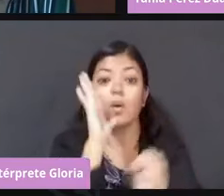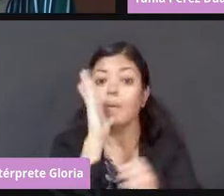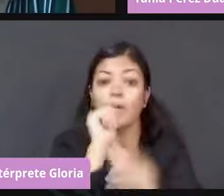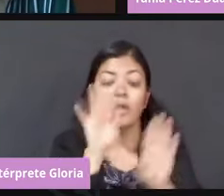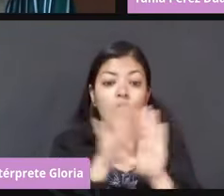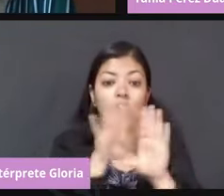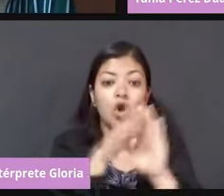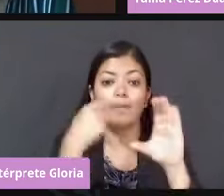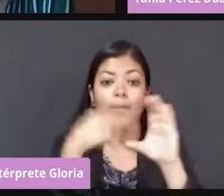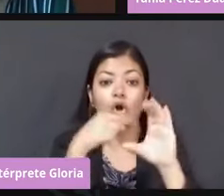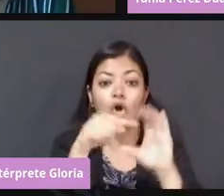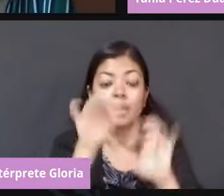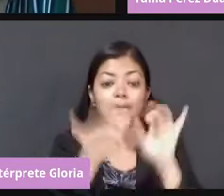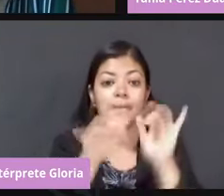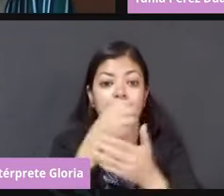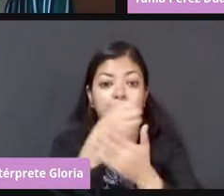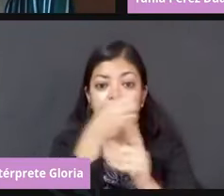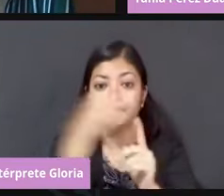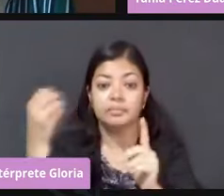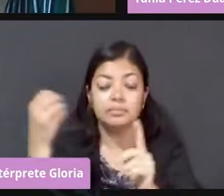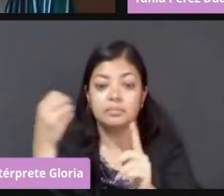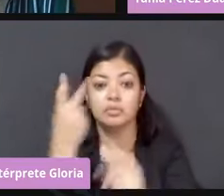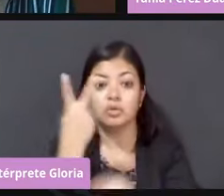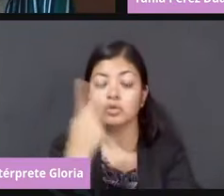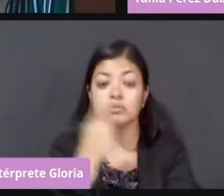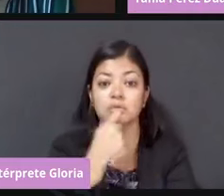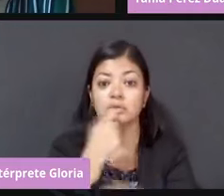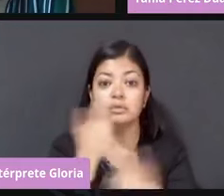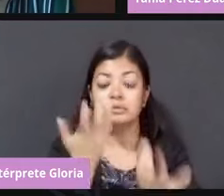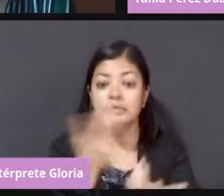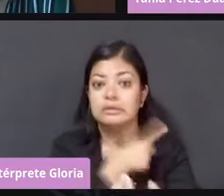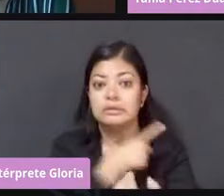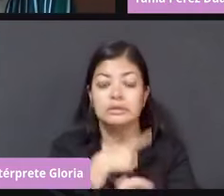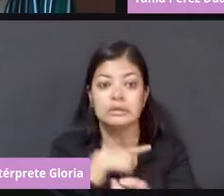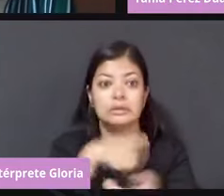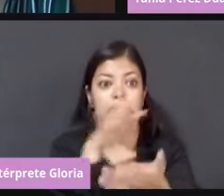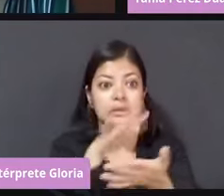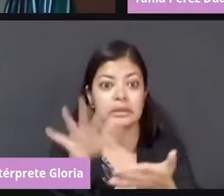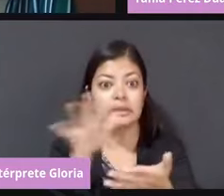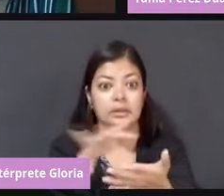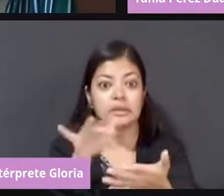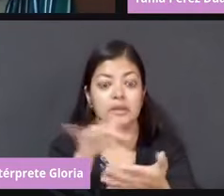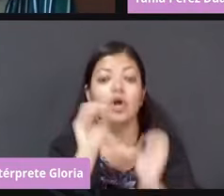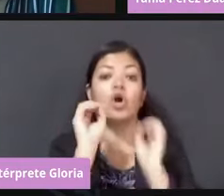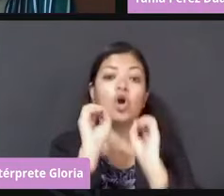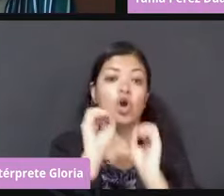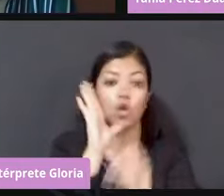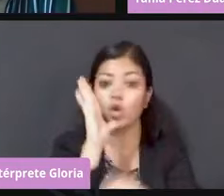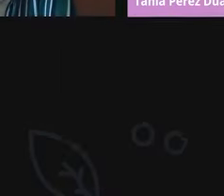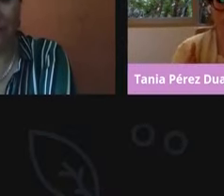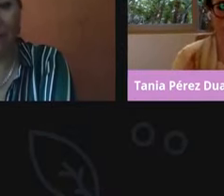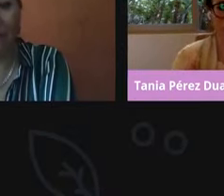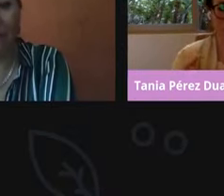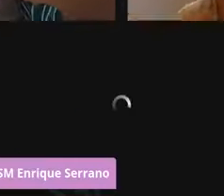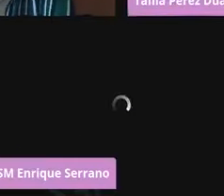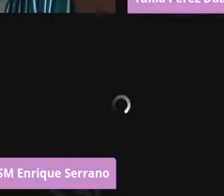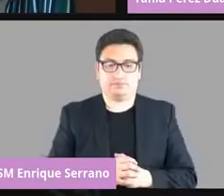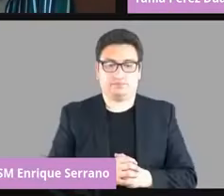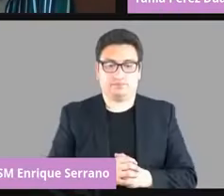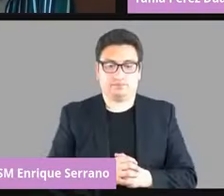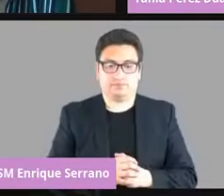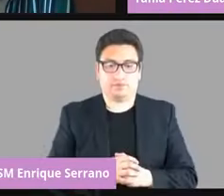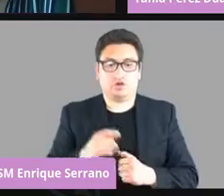correo de un enunciado en 2 minutos, tengo que estarlo releyendo. O no puedo tener una conversación porque